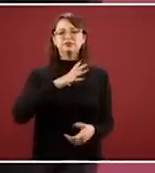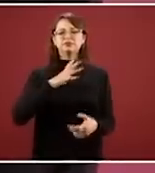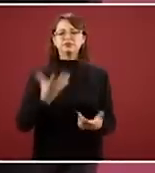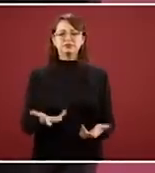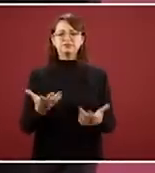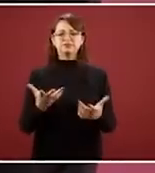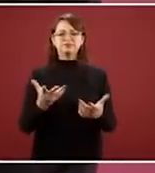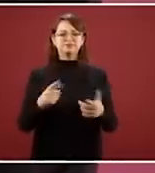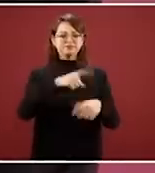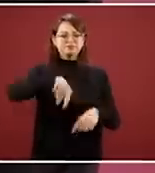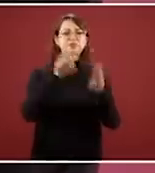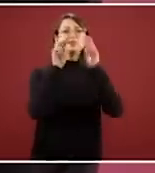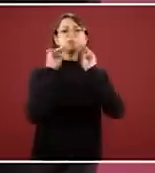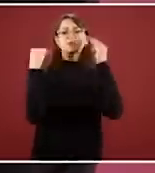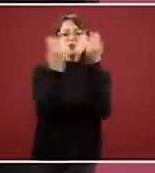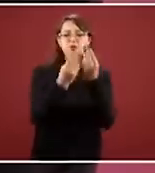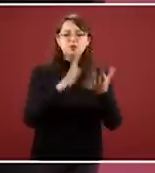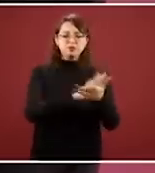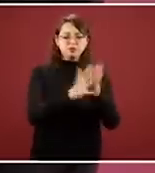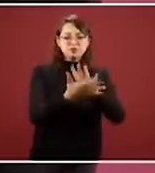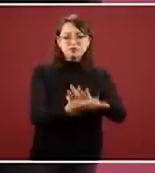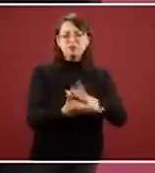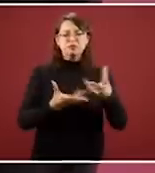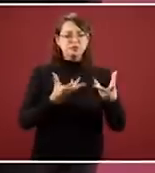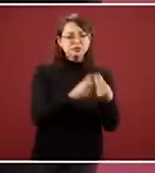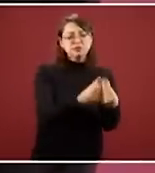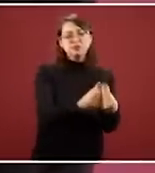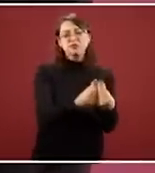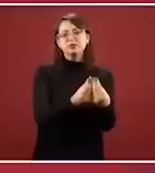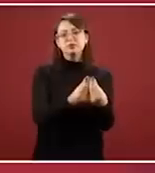asociación delictuosa entre